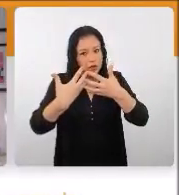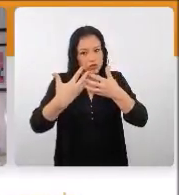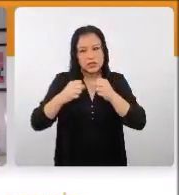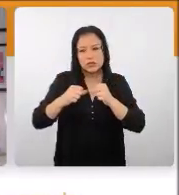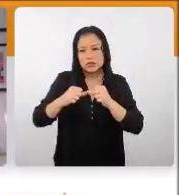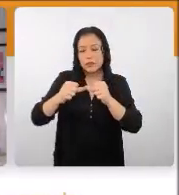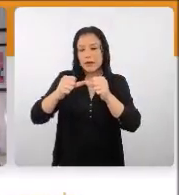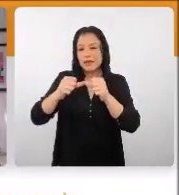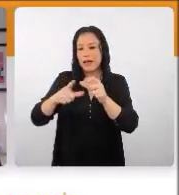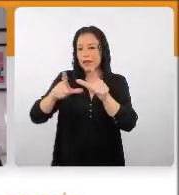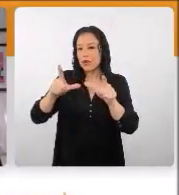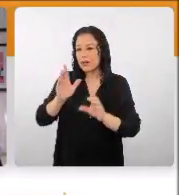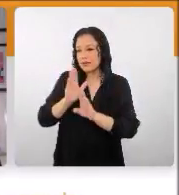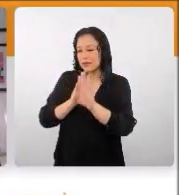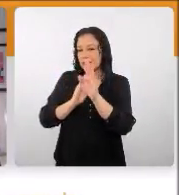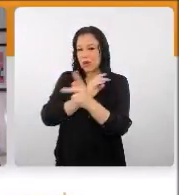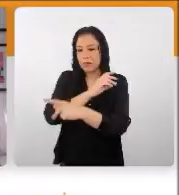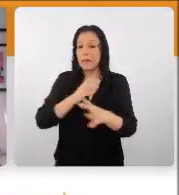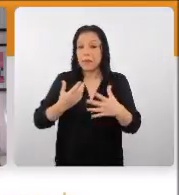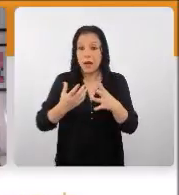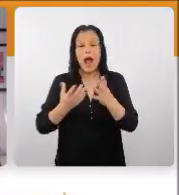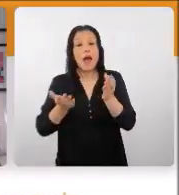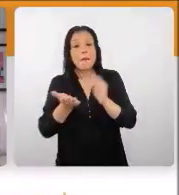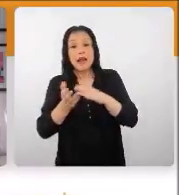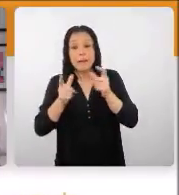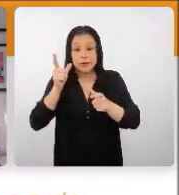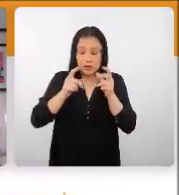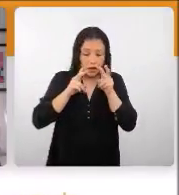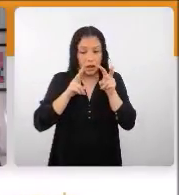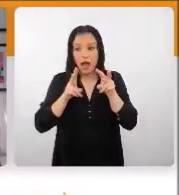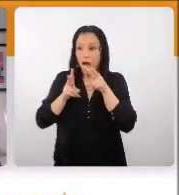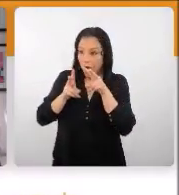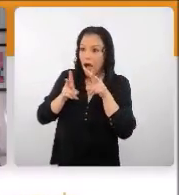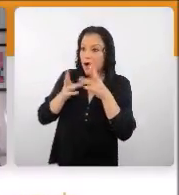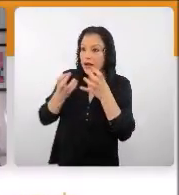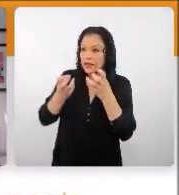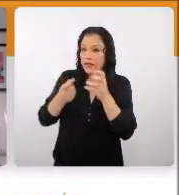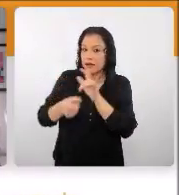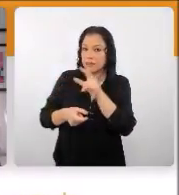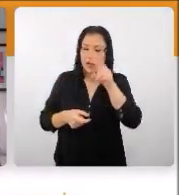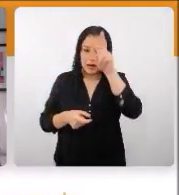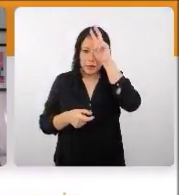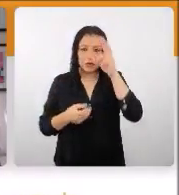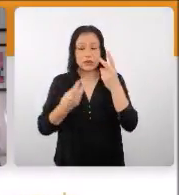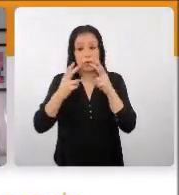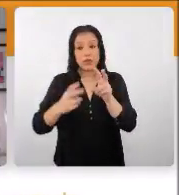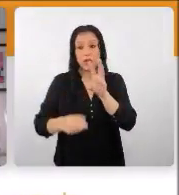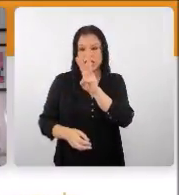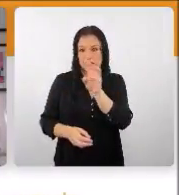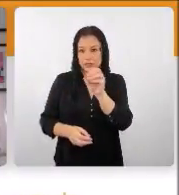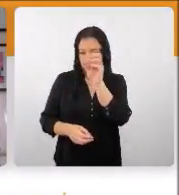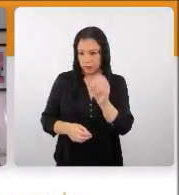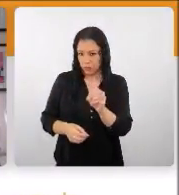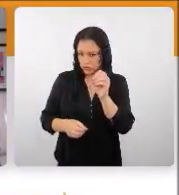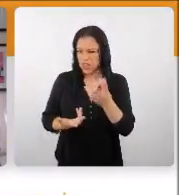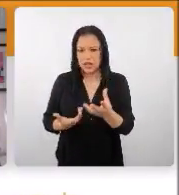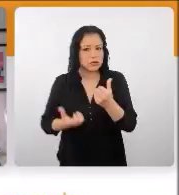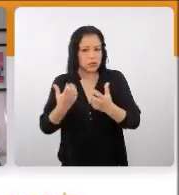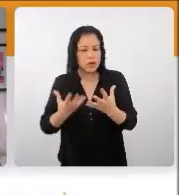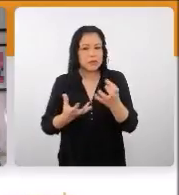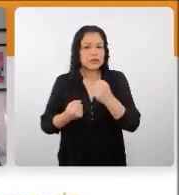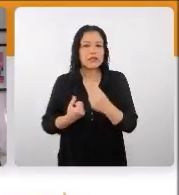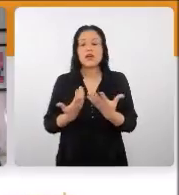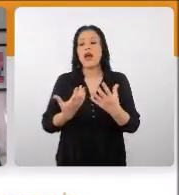sostenibilidad para poder captar un poco más la atención de ese turista. Luego estamos viendo que el 60% reservaría